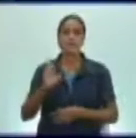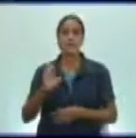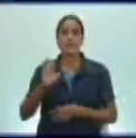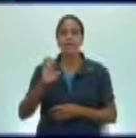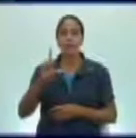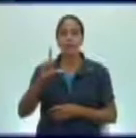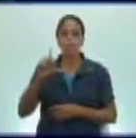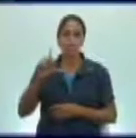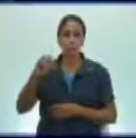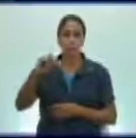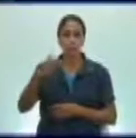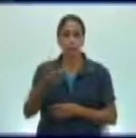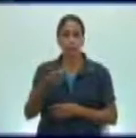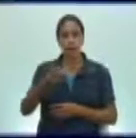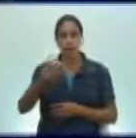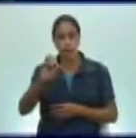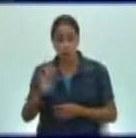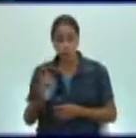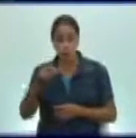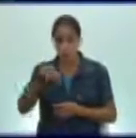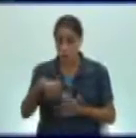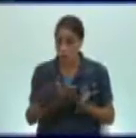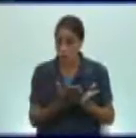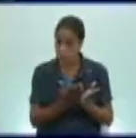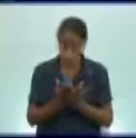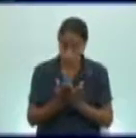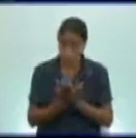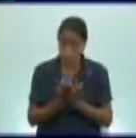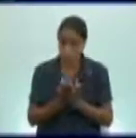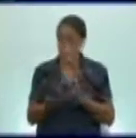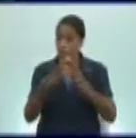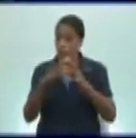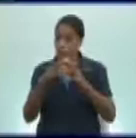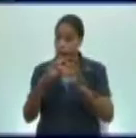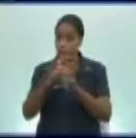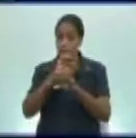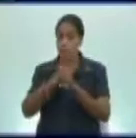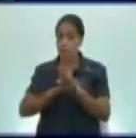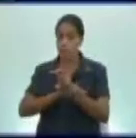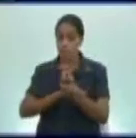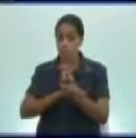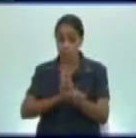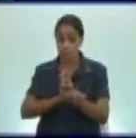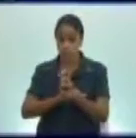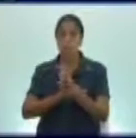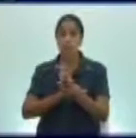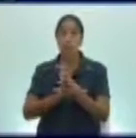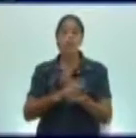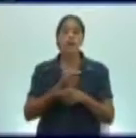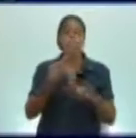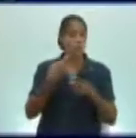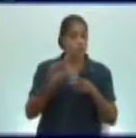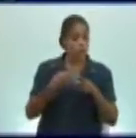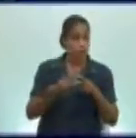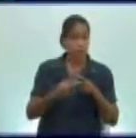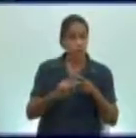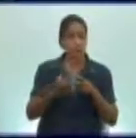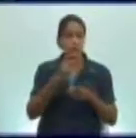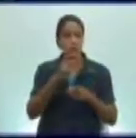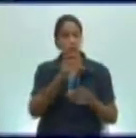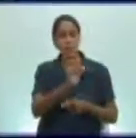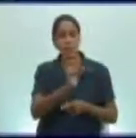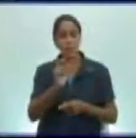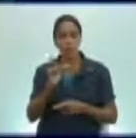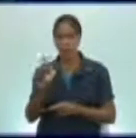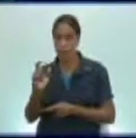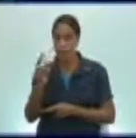estudio en la clase de hoy, los moluscos, los artrópodos y los